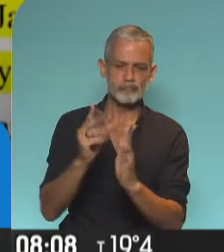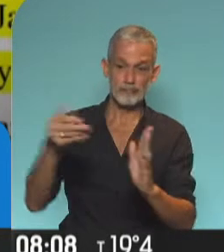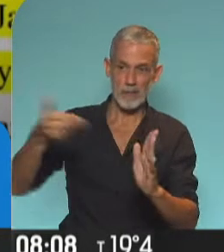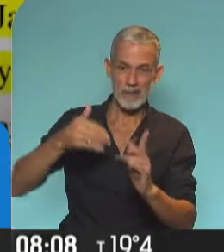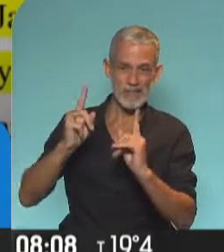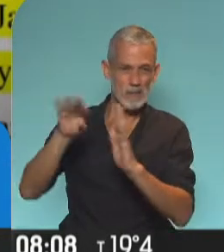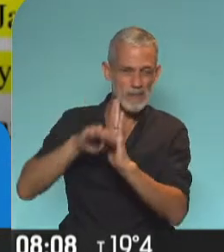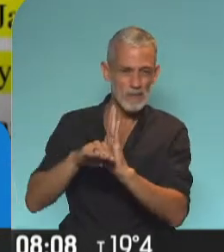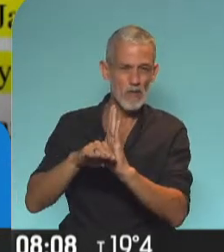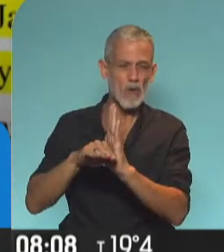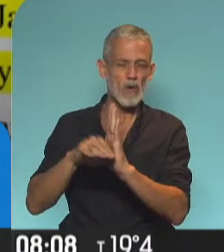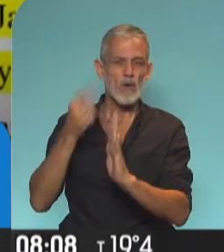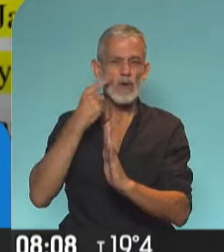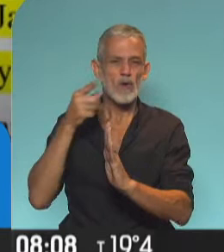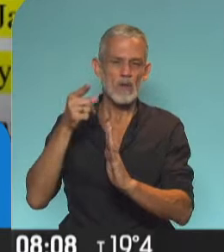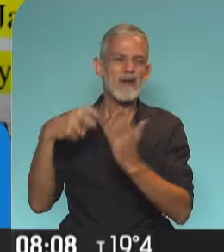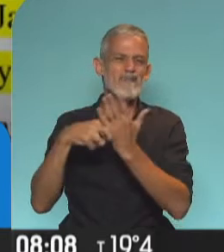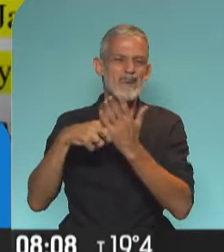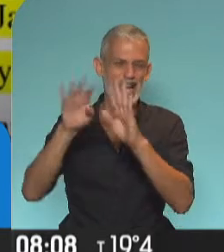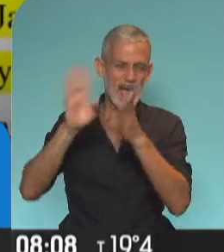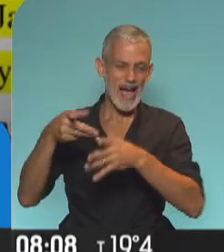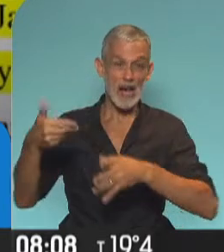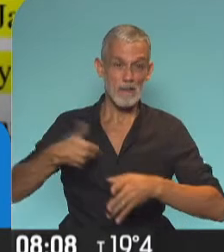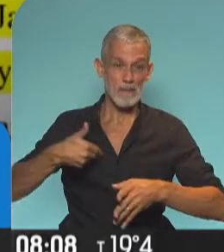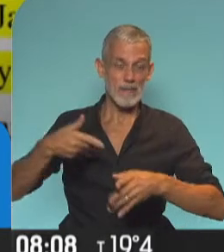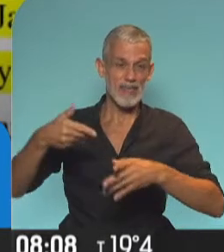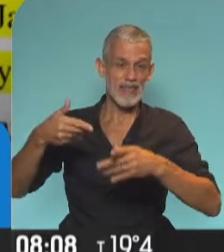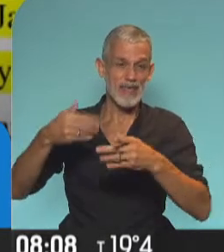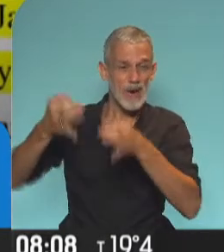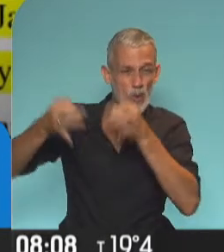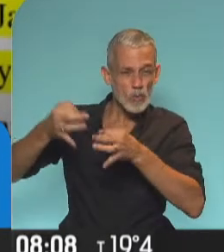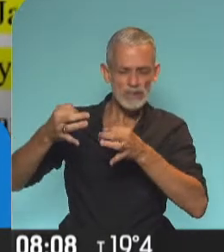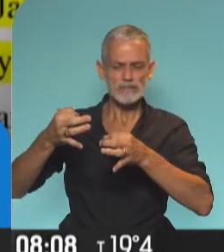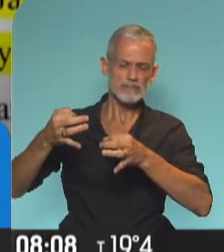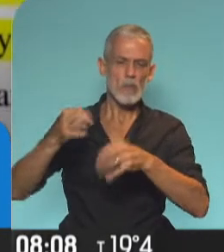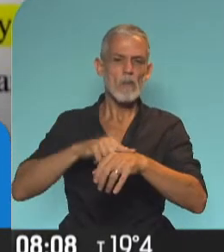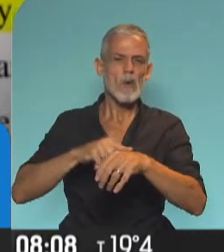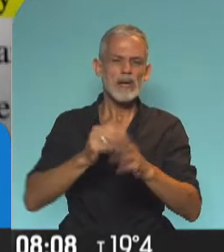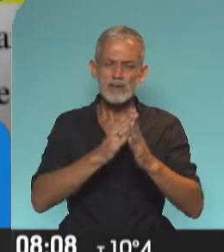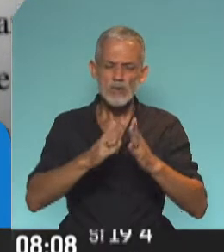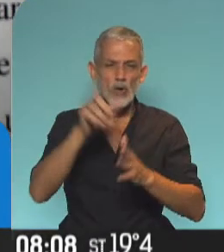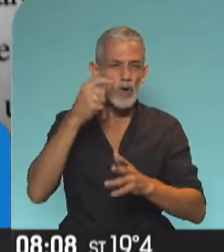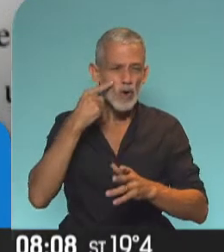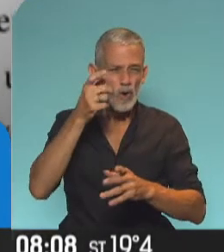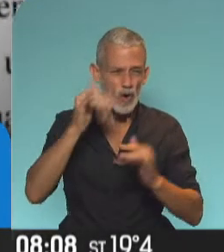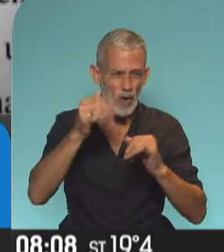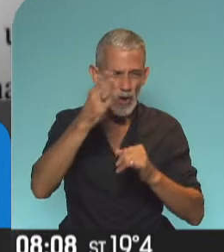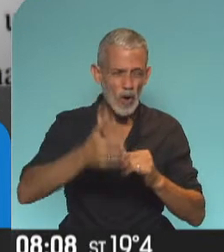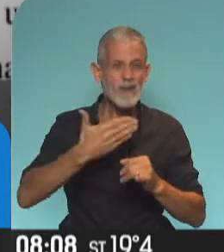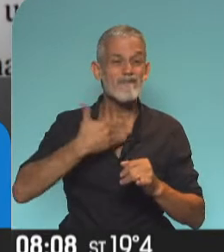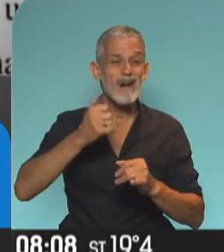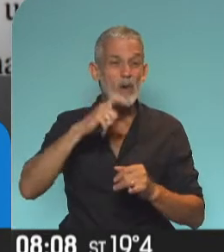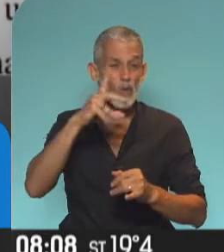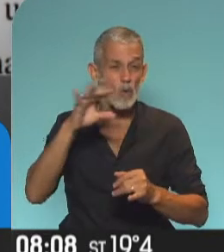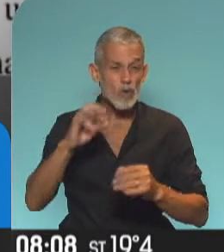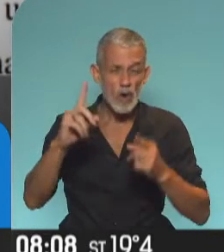pedido la Fiscalía respecto de el momento en que Facundo Astudillo Castro tuvo el primer